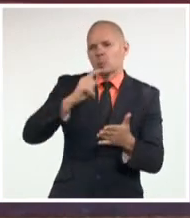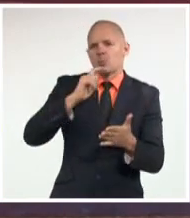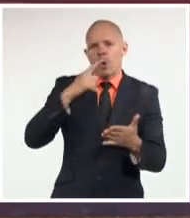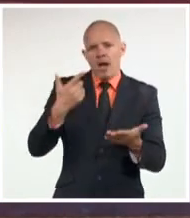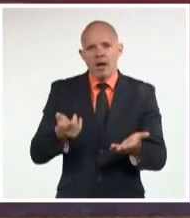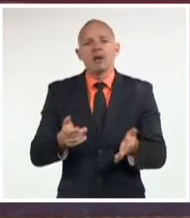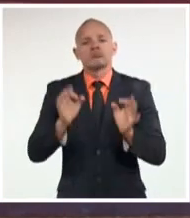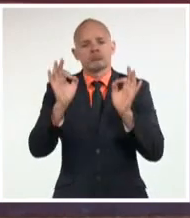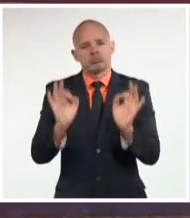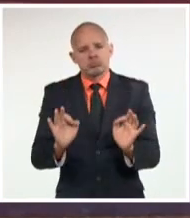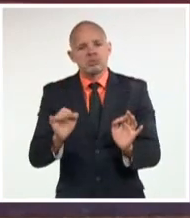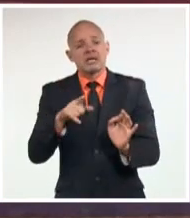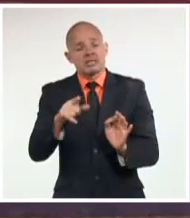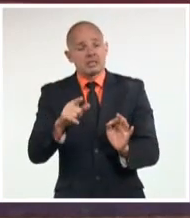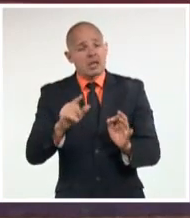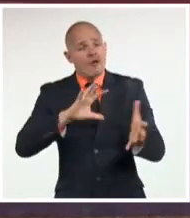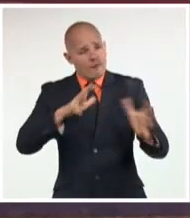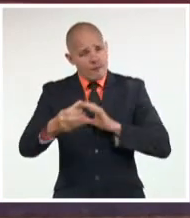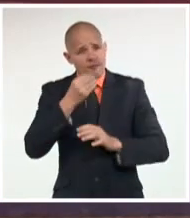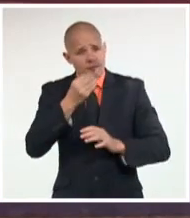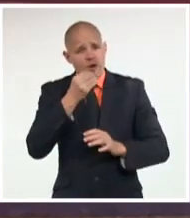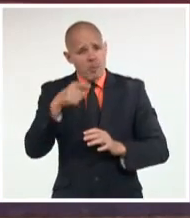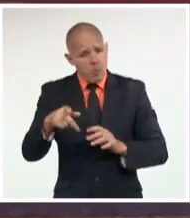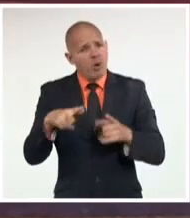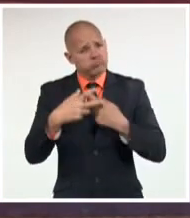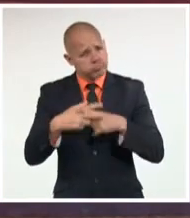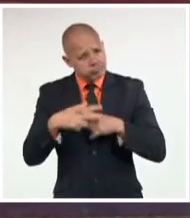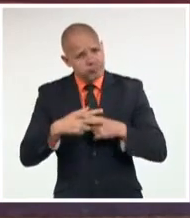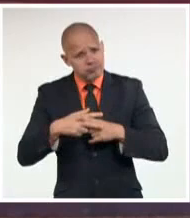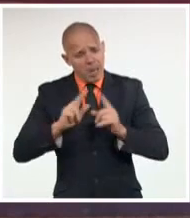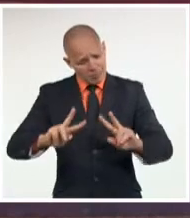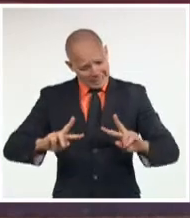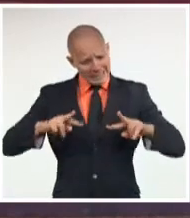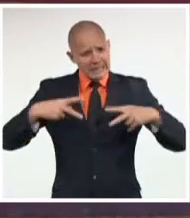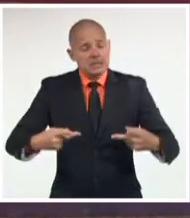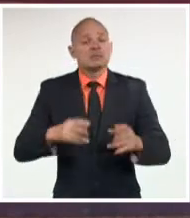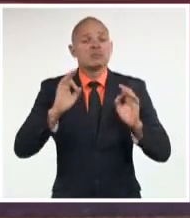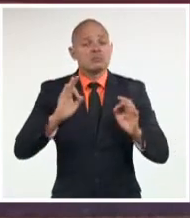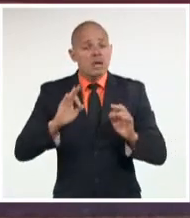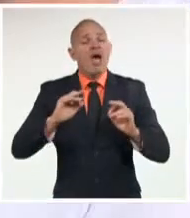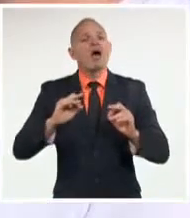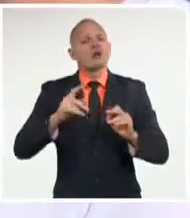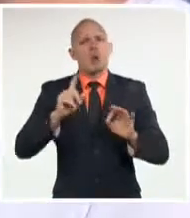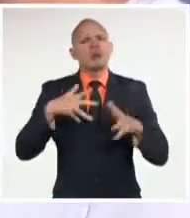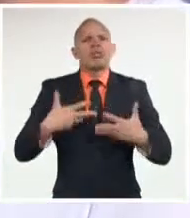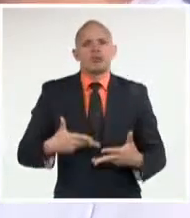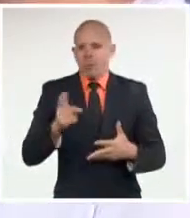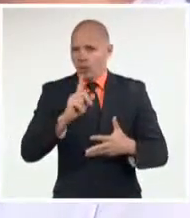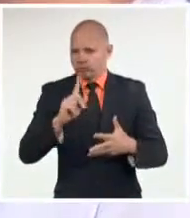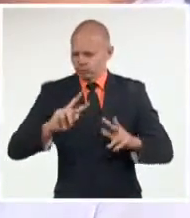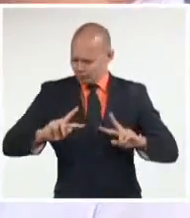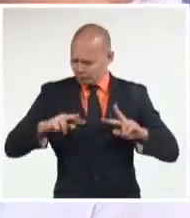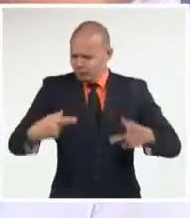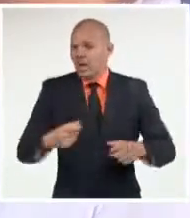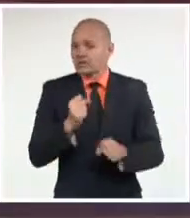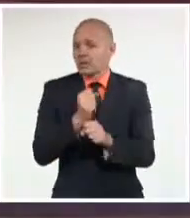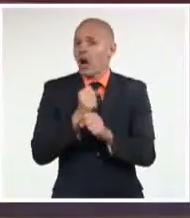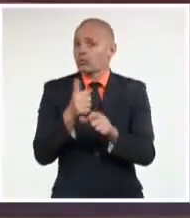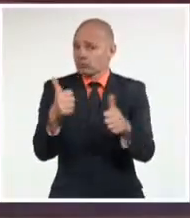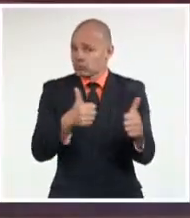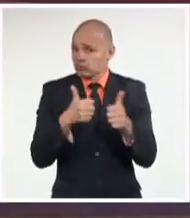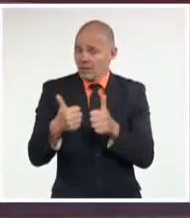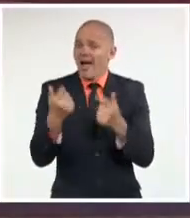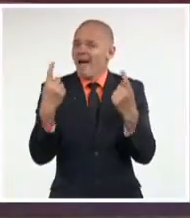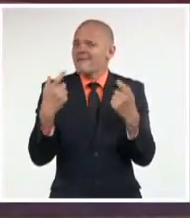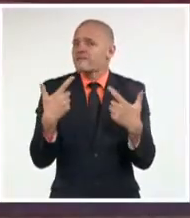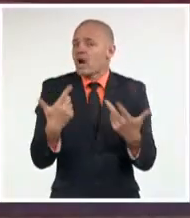más su alta capacidad de resiliencia ante fenómenos climáticos extremos. Es imprescindible trabajar y